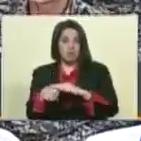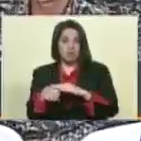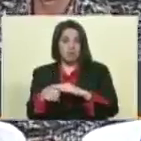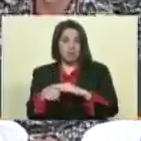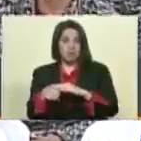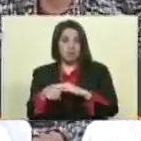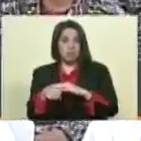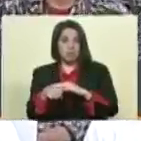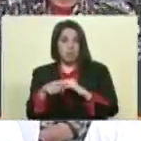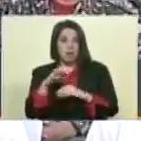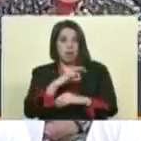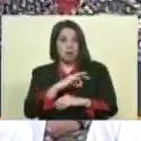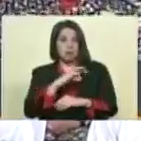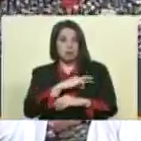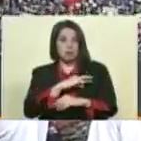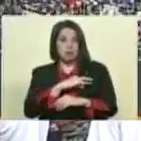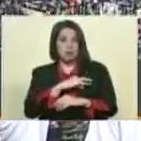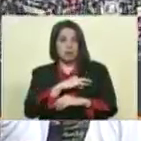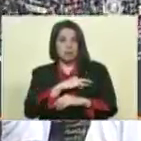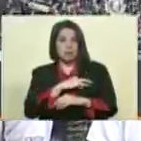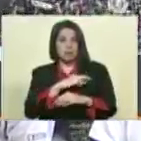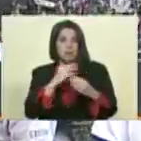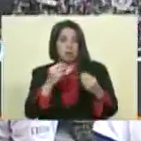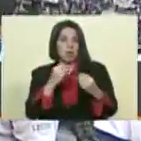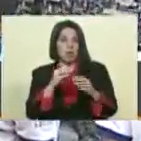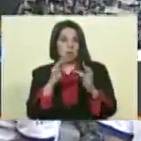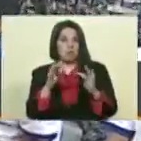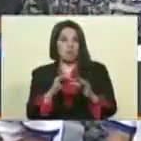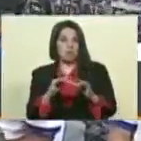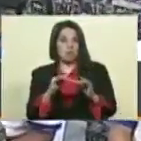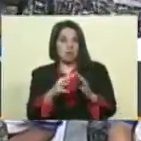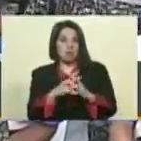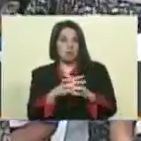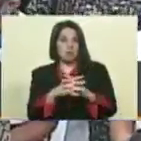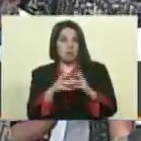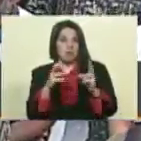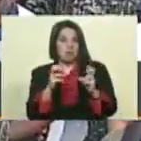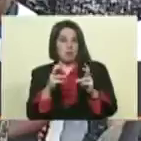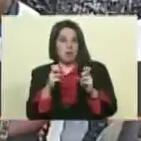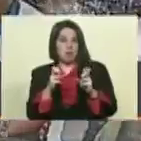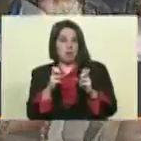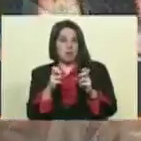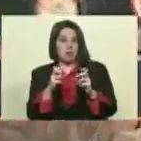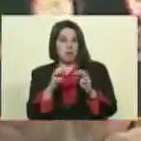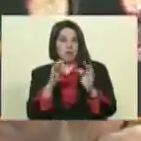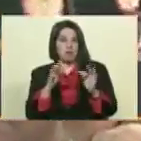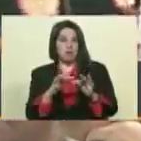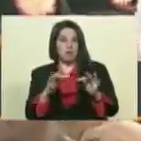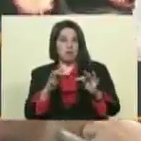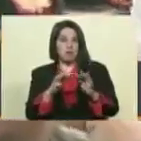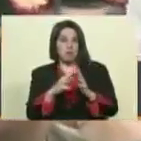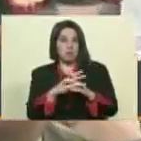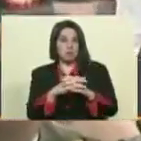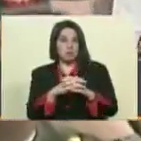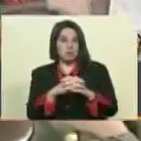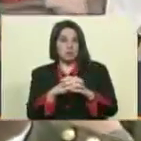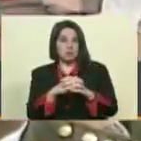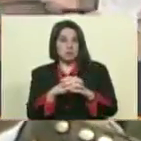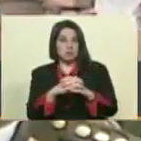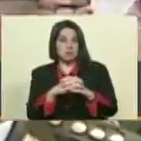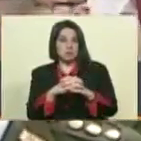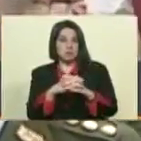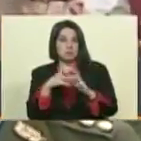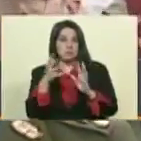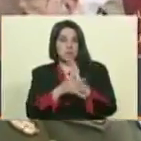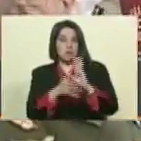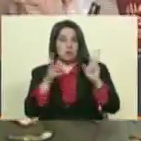la sociedad, cómo surge una nueva moral, una nueva práctica, una nueva sociedad,